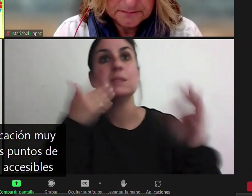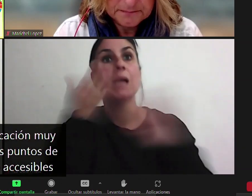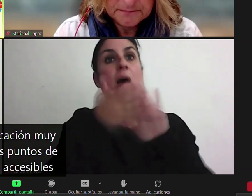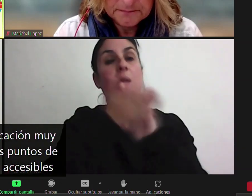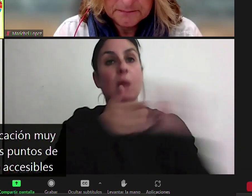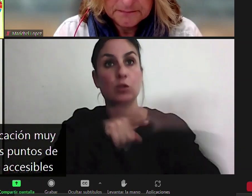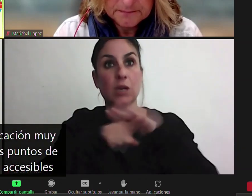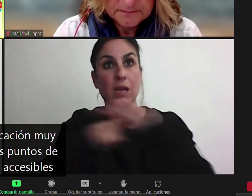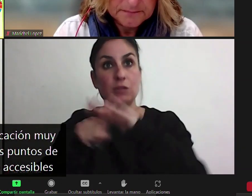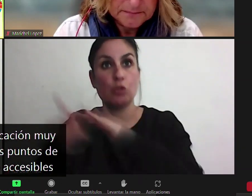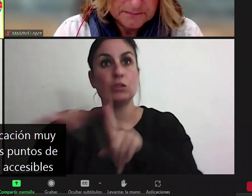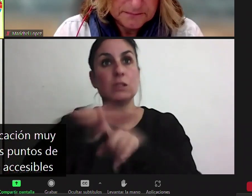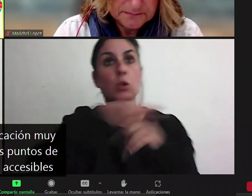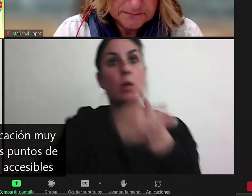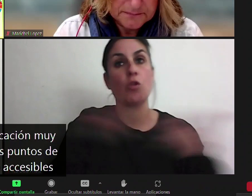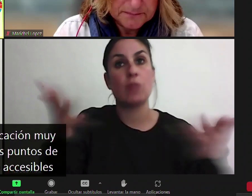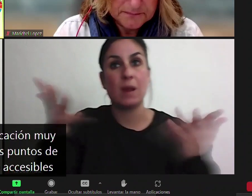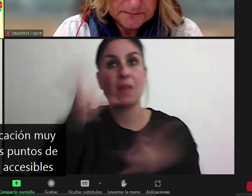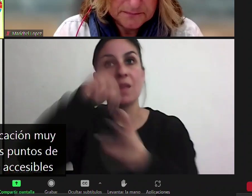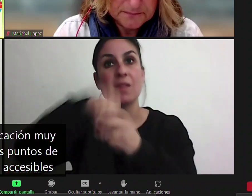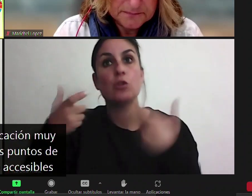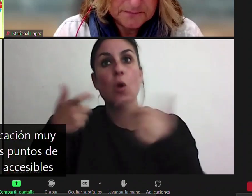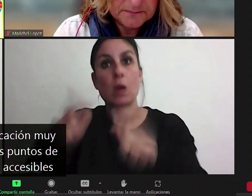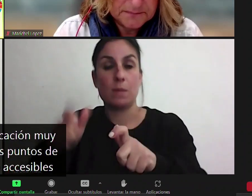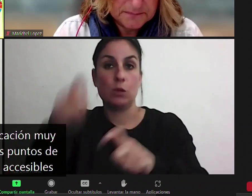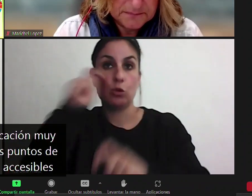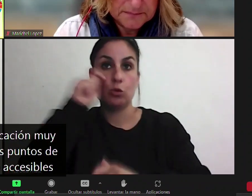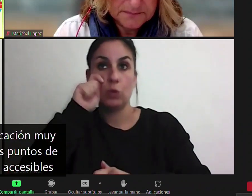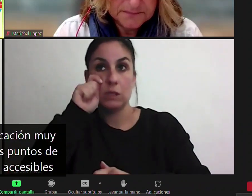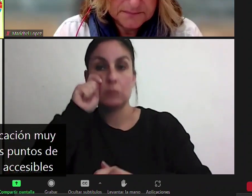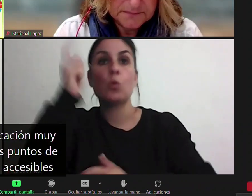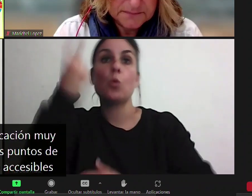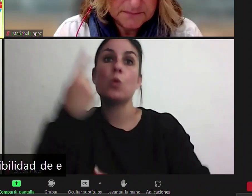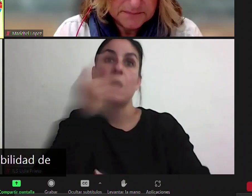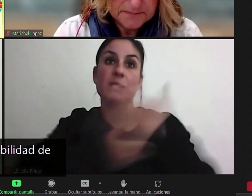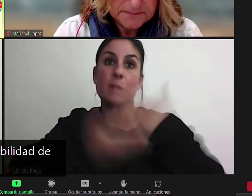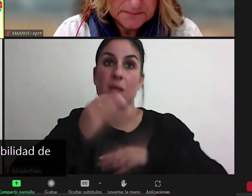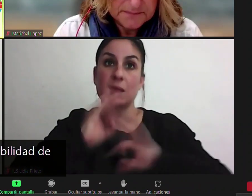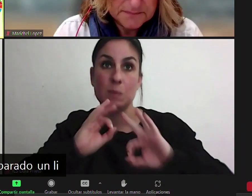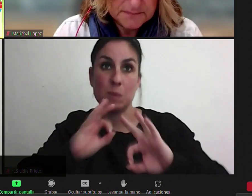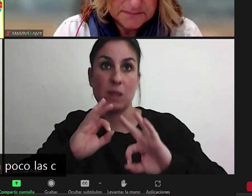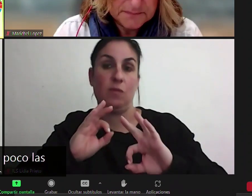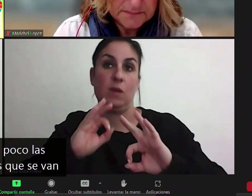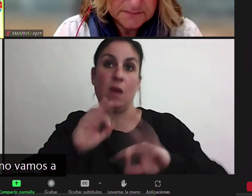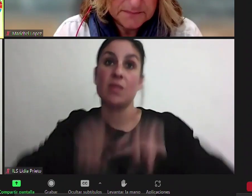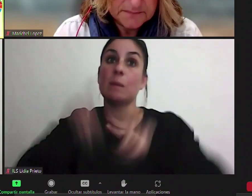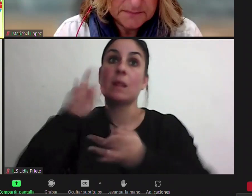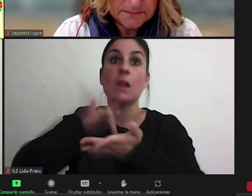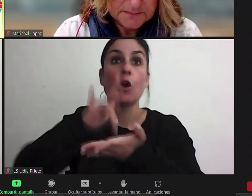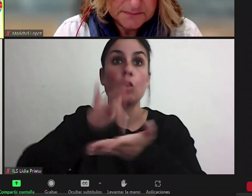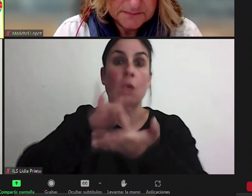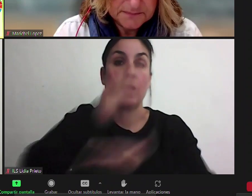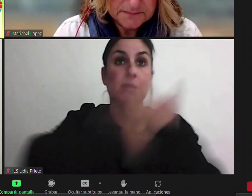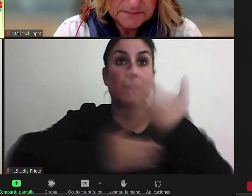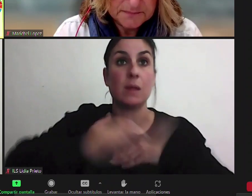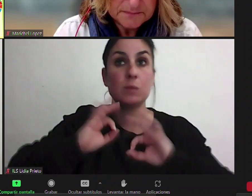ámbito turístico hacia este tipo de discapacidad concreto, que vais a ver cada jornada, y luego, bueno, pues algunos supuestos